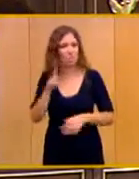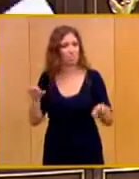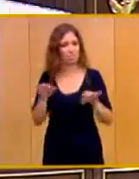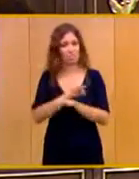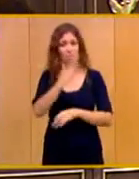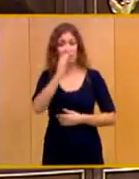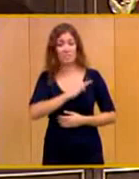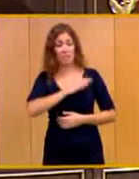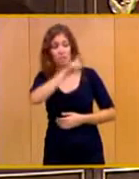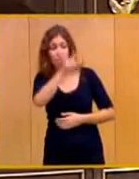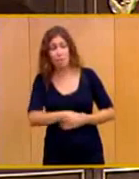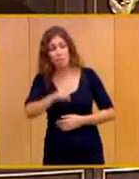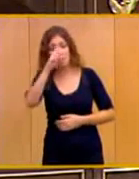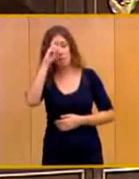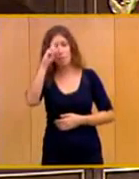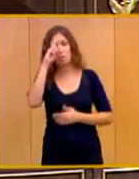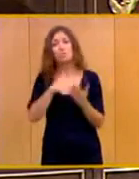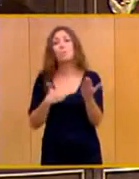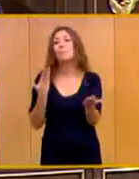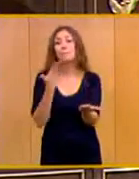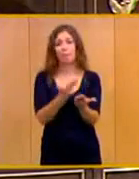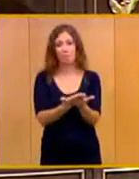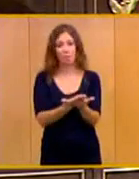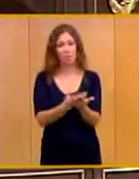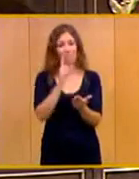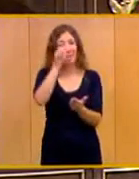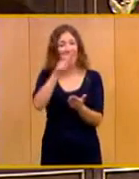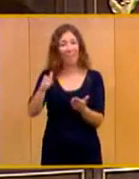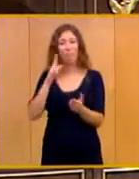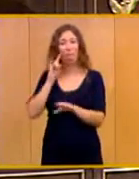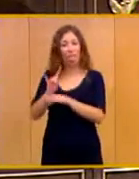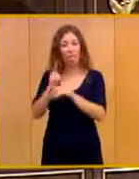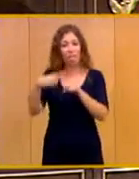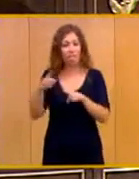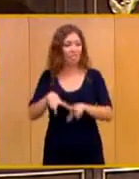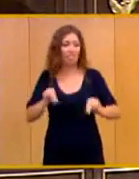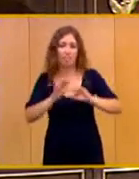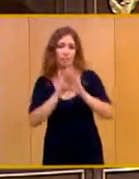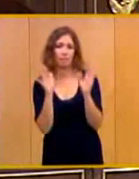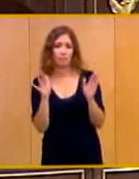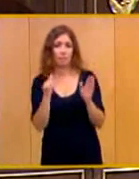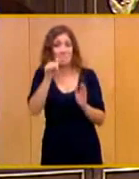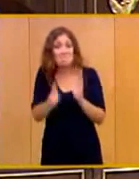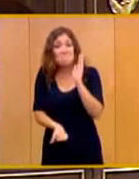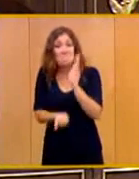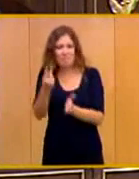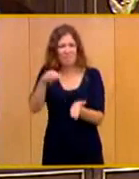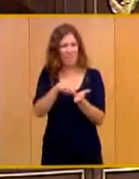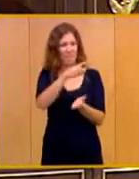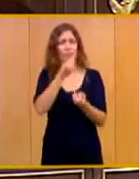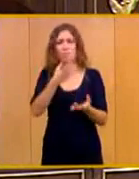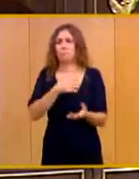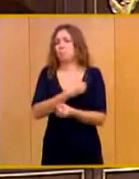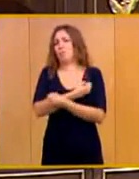Zapatero, le pido que no juegue más con la gente. No puede decir, como ha dicho esta mañana, que el Tribunal